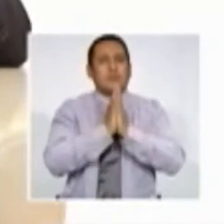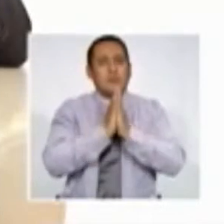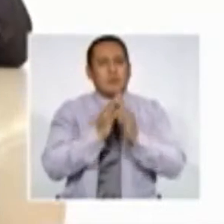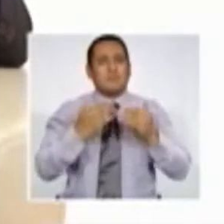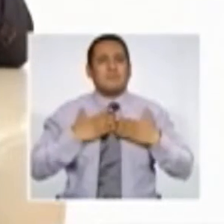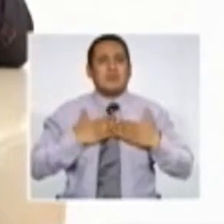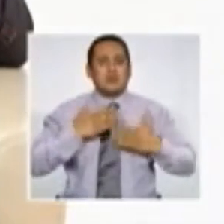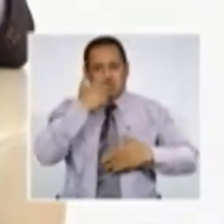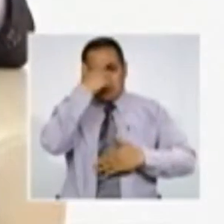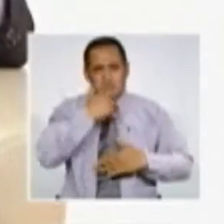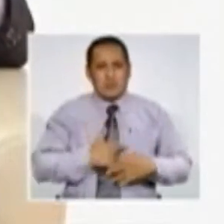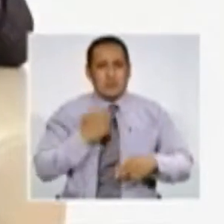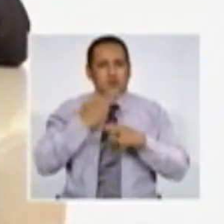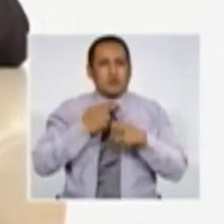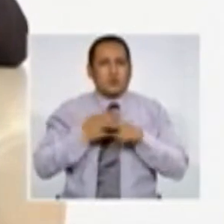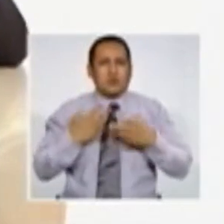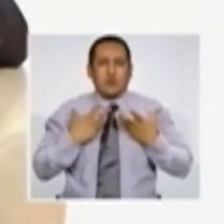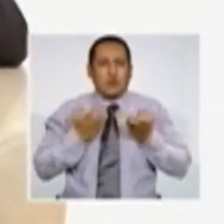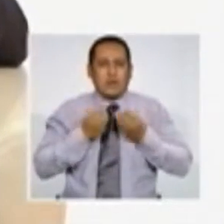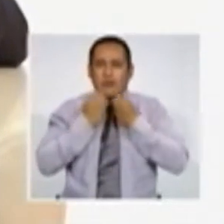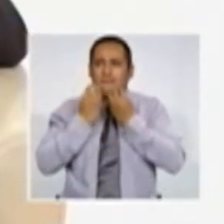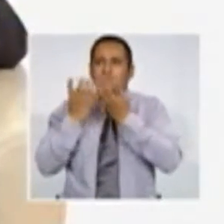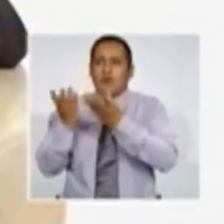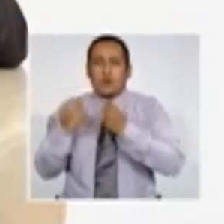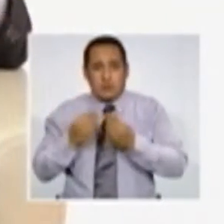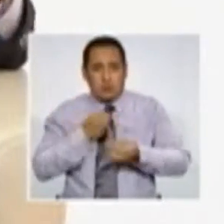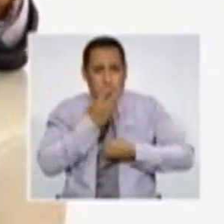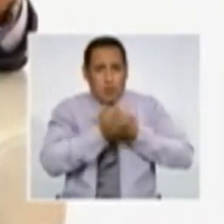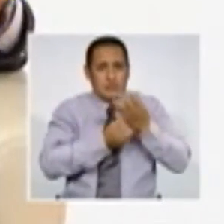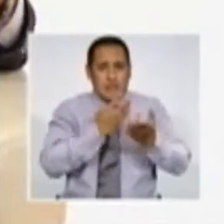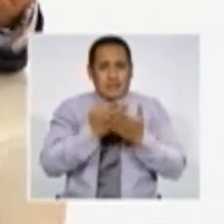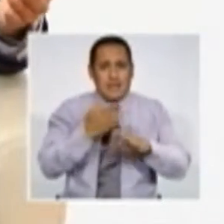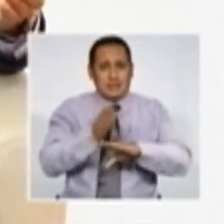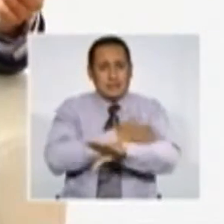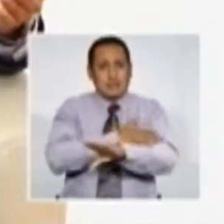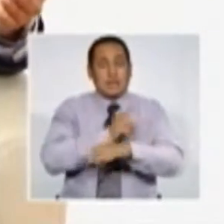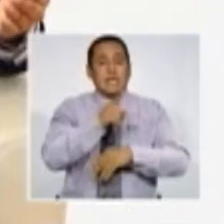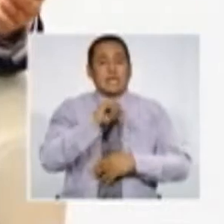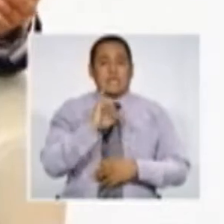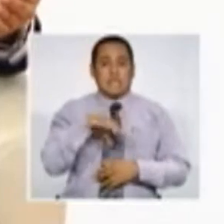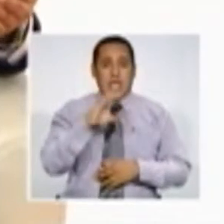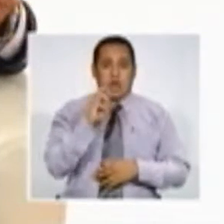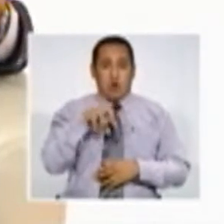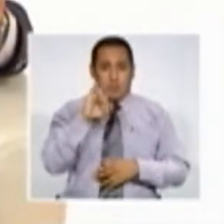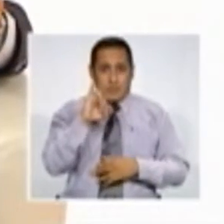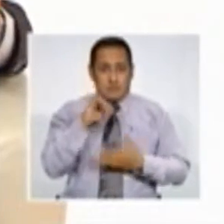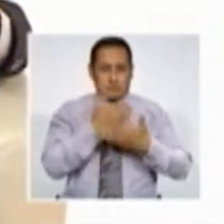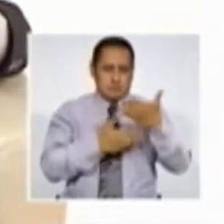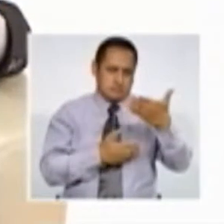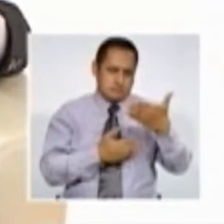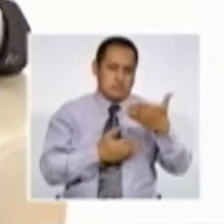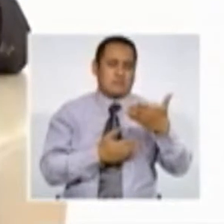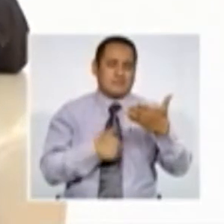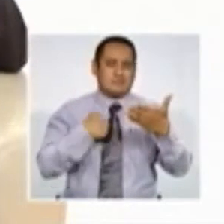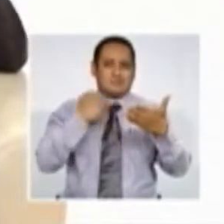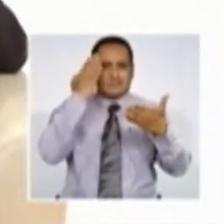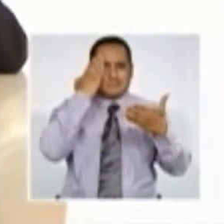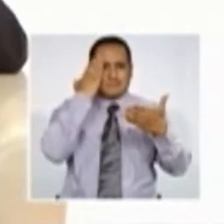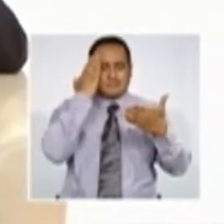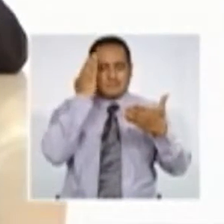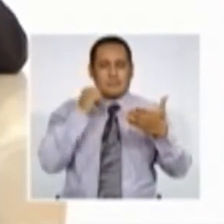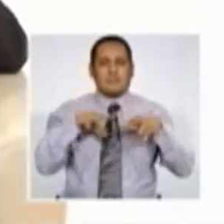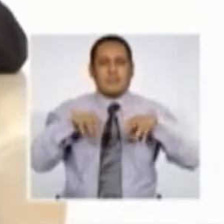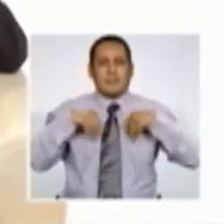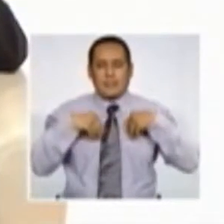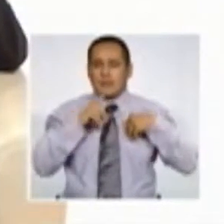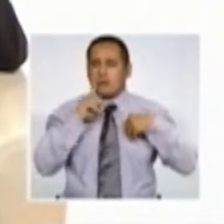Yo quiero que se mantenga la reserva de mi identidad para no tener represalias contra mi hijo, y el INDECOPI tiene como